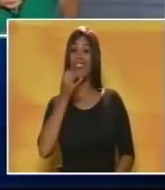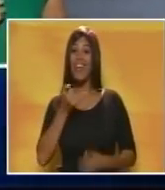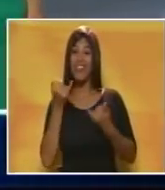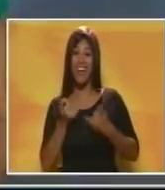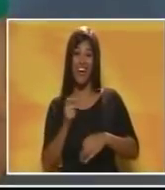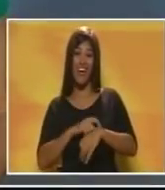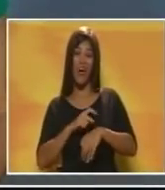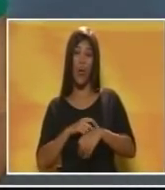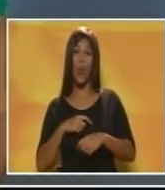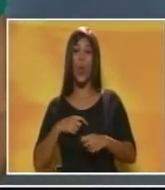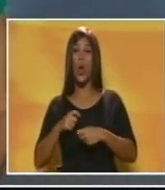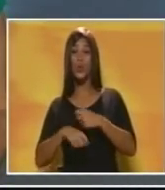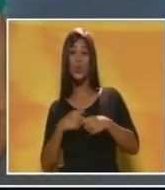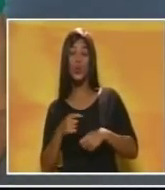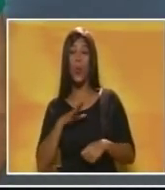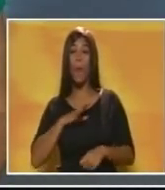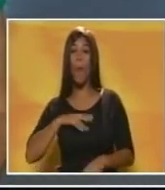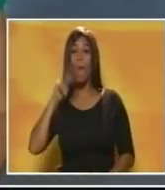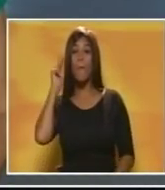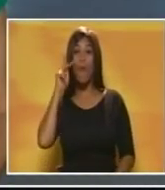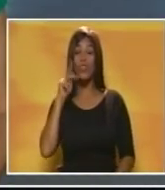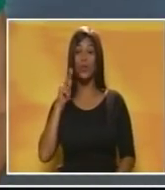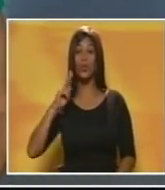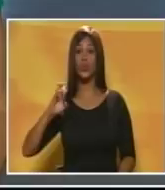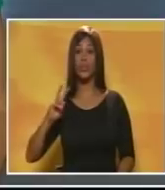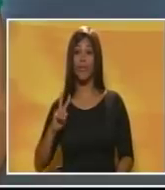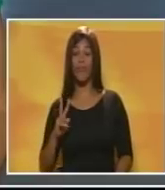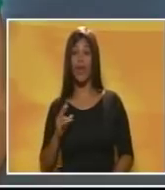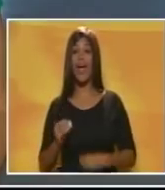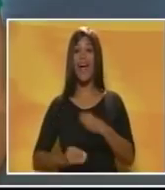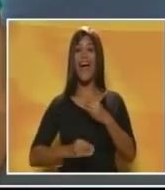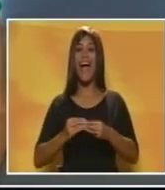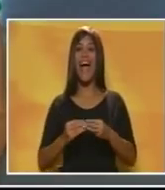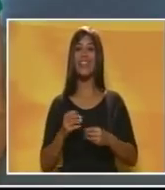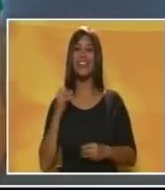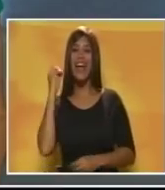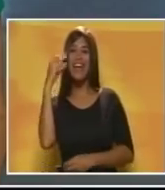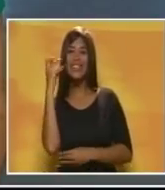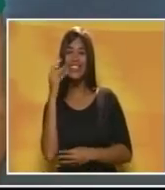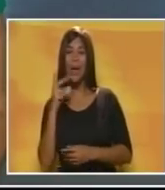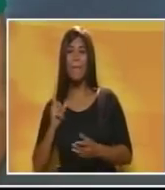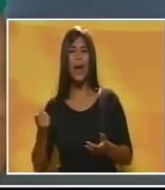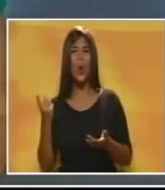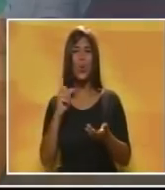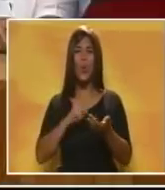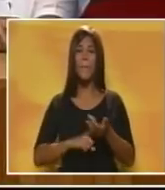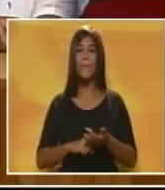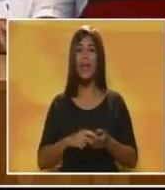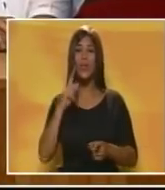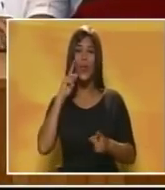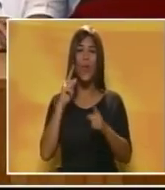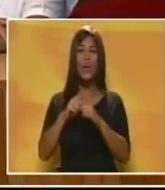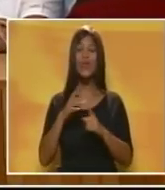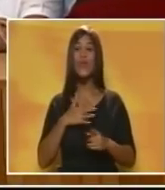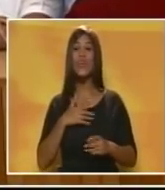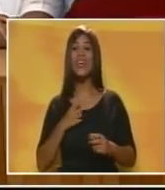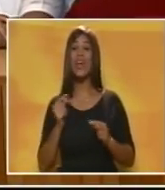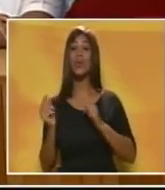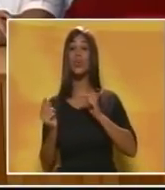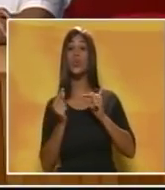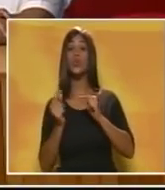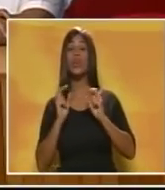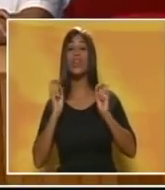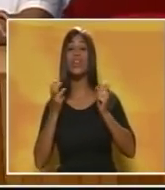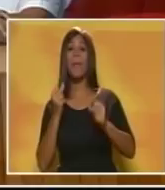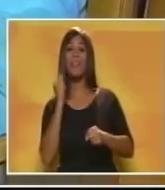la Asociación de Profesores de la UCB se encuentra realizando una asamblea general con el objetivo de tratar el tema